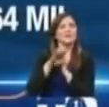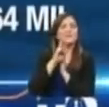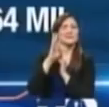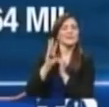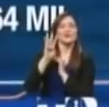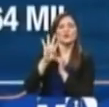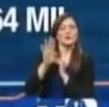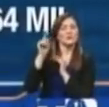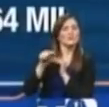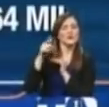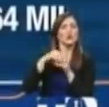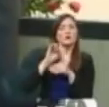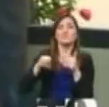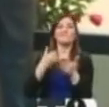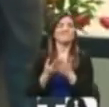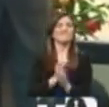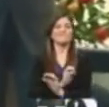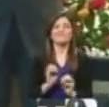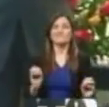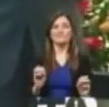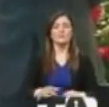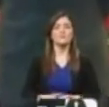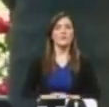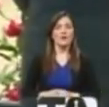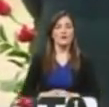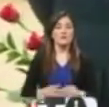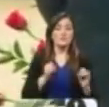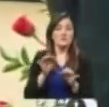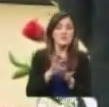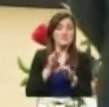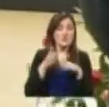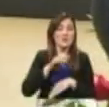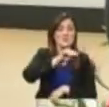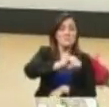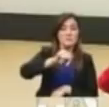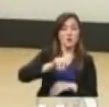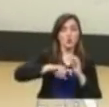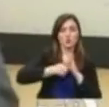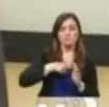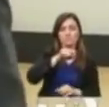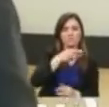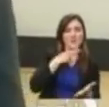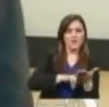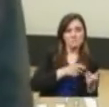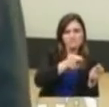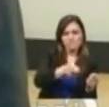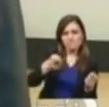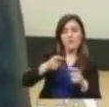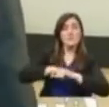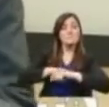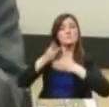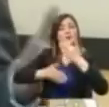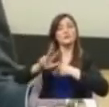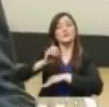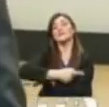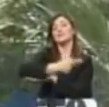$664,000 no justificados. Cada uno de los funcionarios notificados, entre ellos Carlos Ochoa, tiene 30 días de